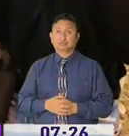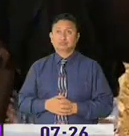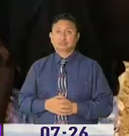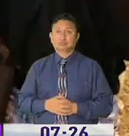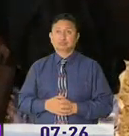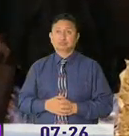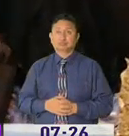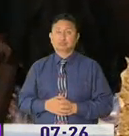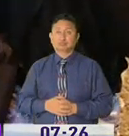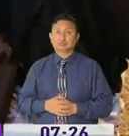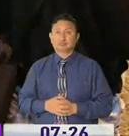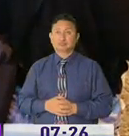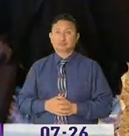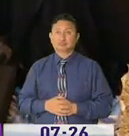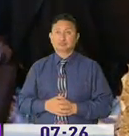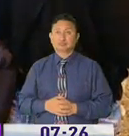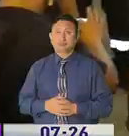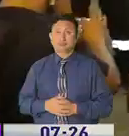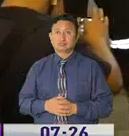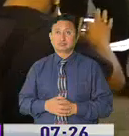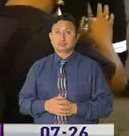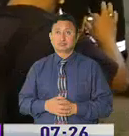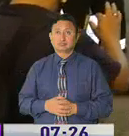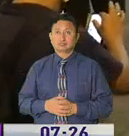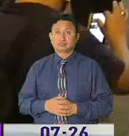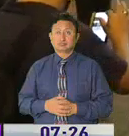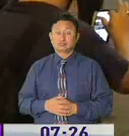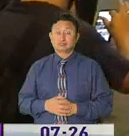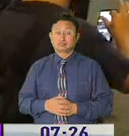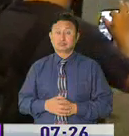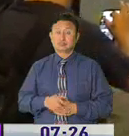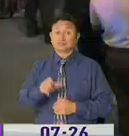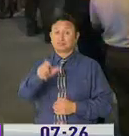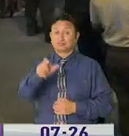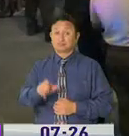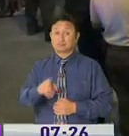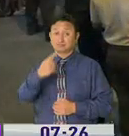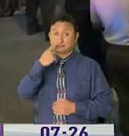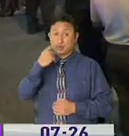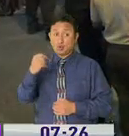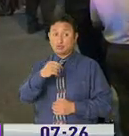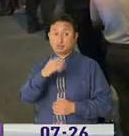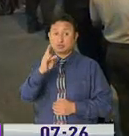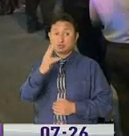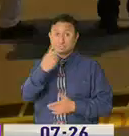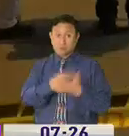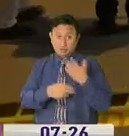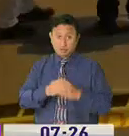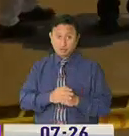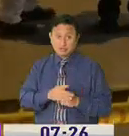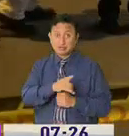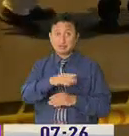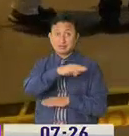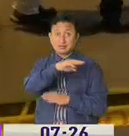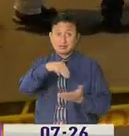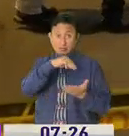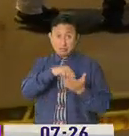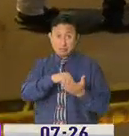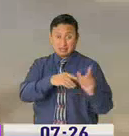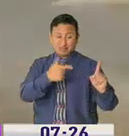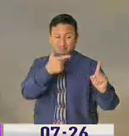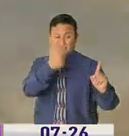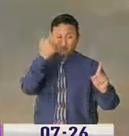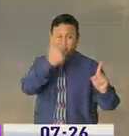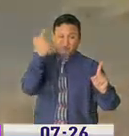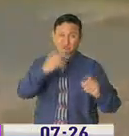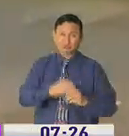Con varias ráfagas de balas, y sicarios asesinaron a un hombre frente a su mujer y sus hijos en Manta, provincia de Manabí. Qué justicia por mi